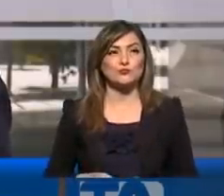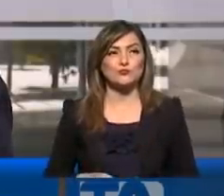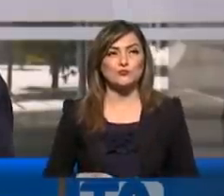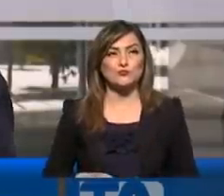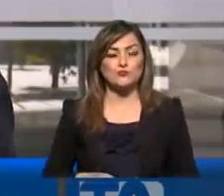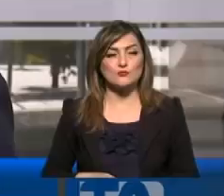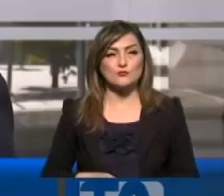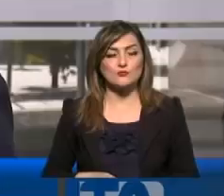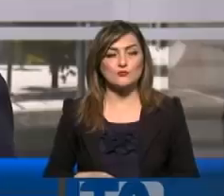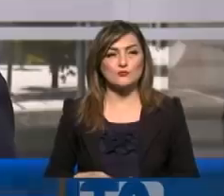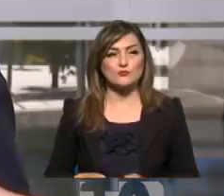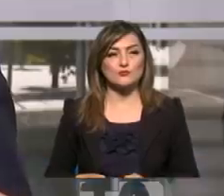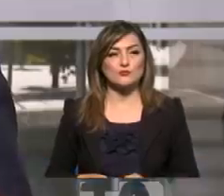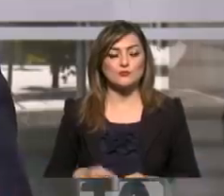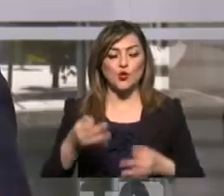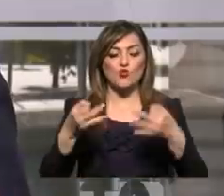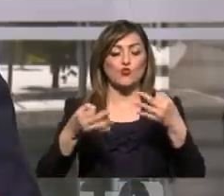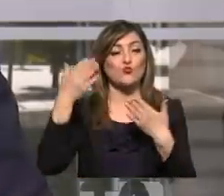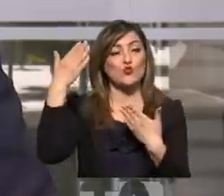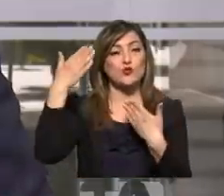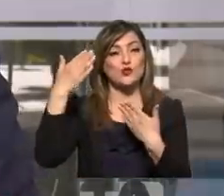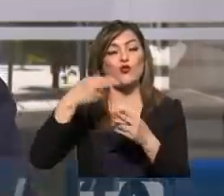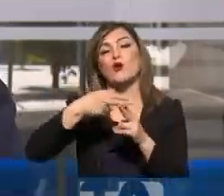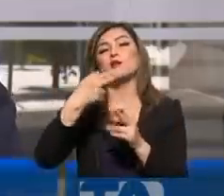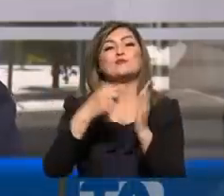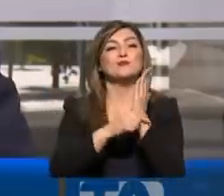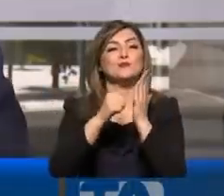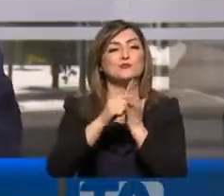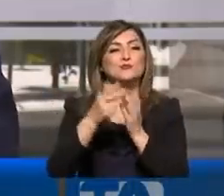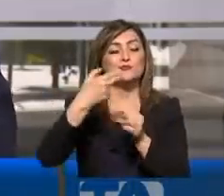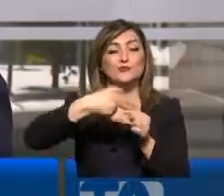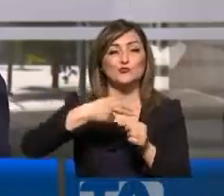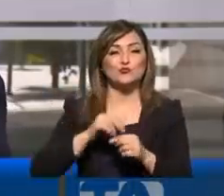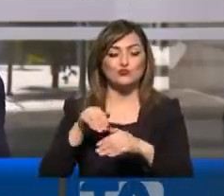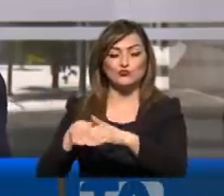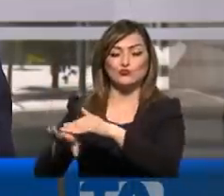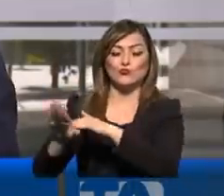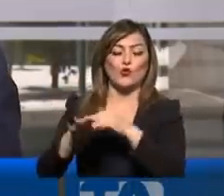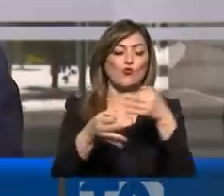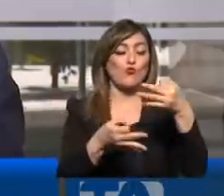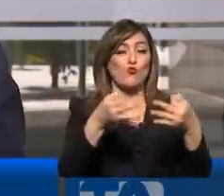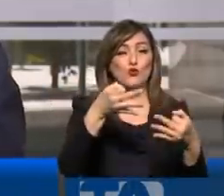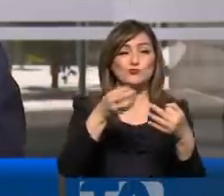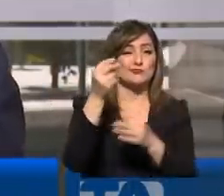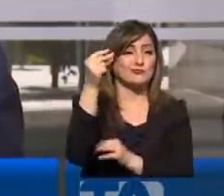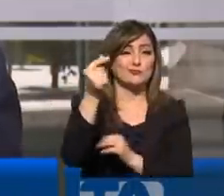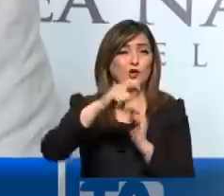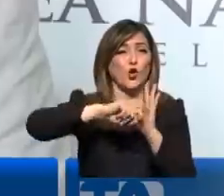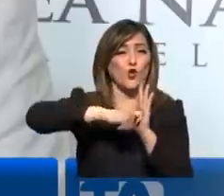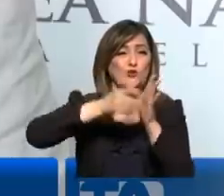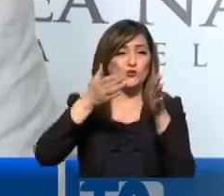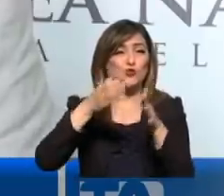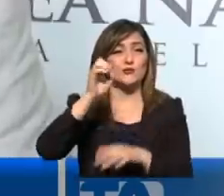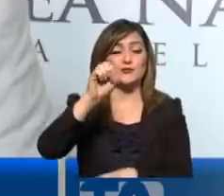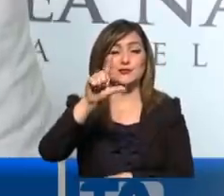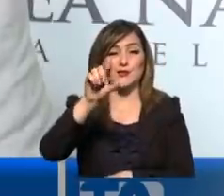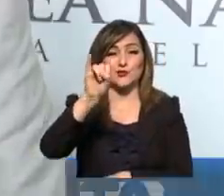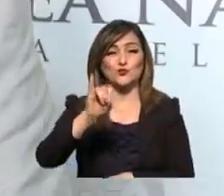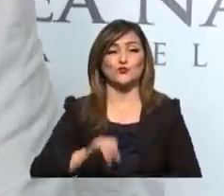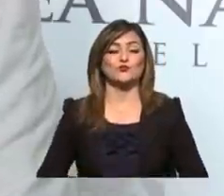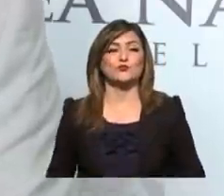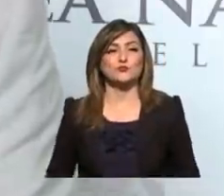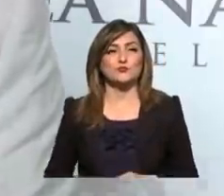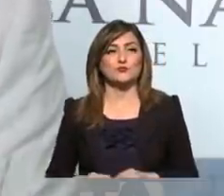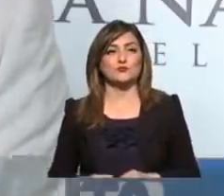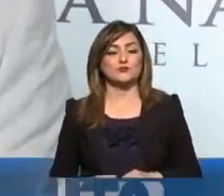Archivar el juicio político para René Ortiz y proceder de inmediato al juicio político del contralor Pablo Cerro. Escucharemos a los